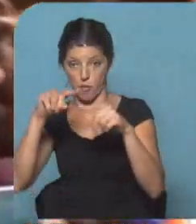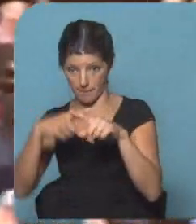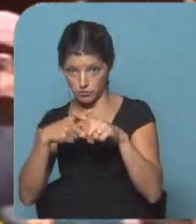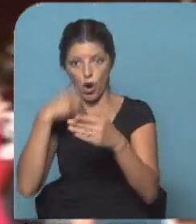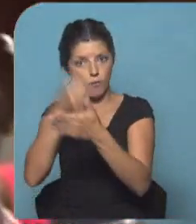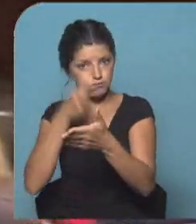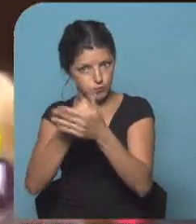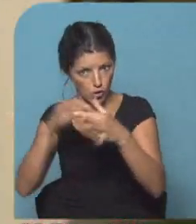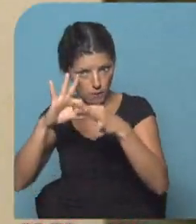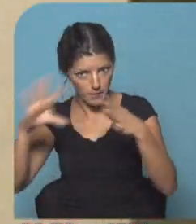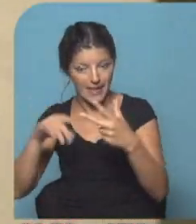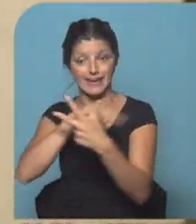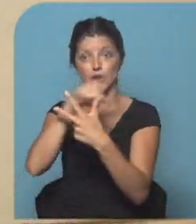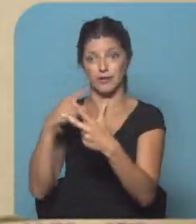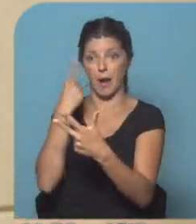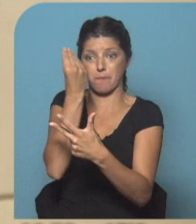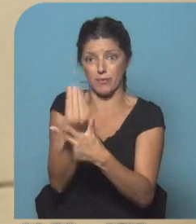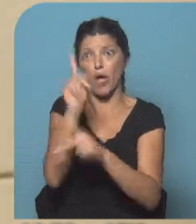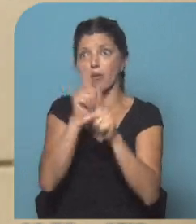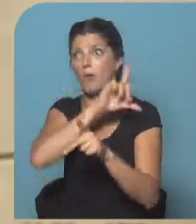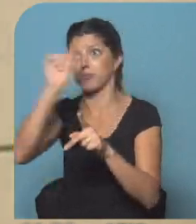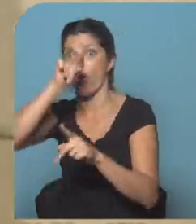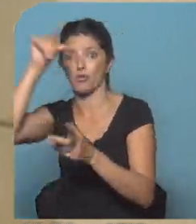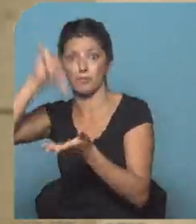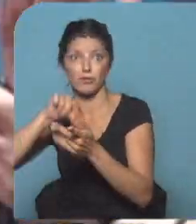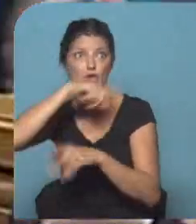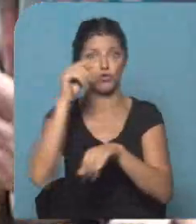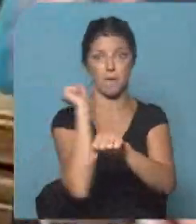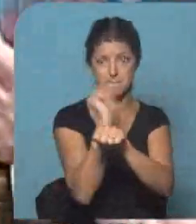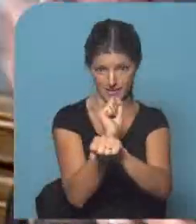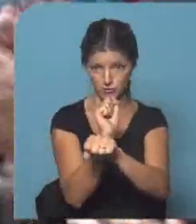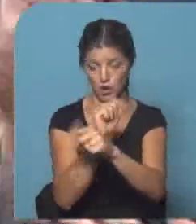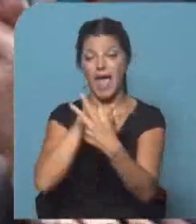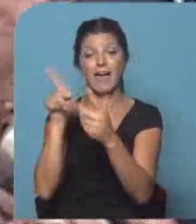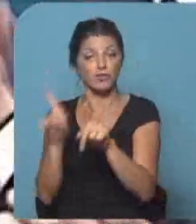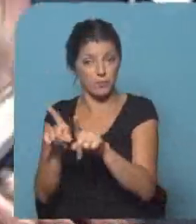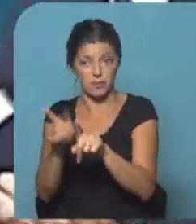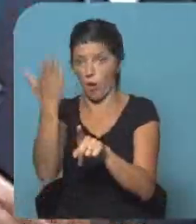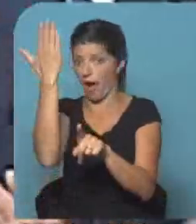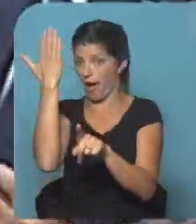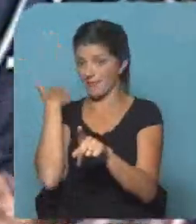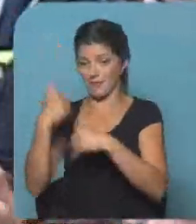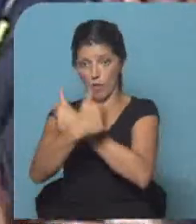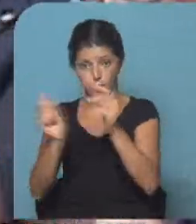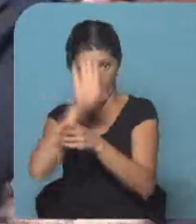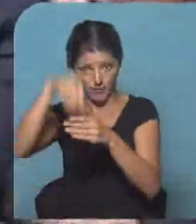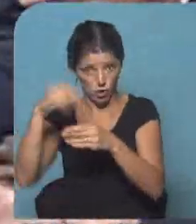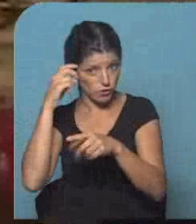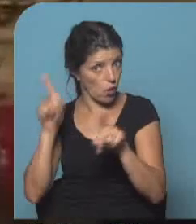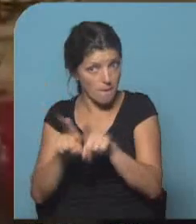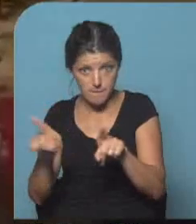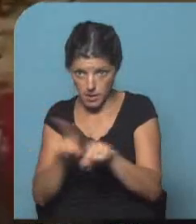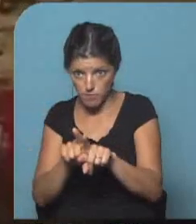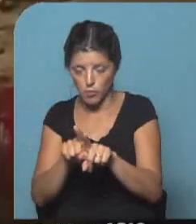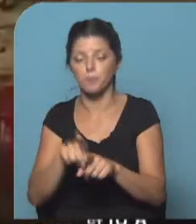con sus candidatos exiliados o detenidos, retuvieron la mayoría parlamentaria que tenían antes de la intervención dispuesta por Rajoy.